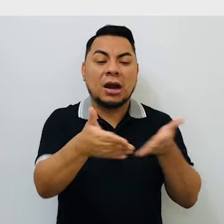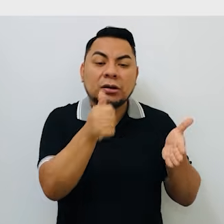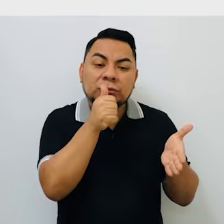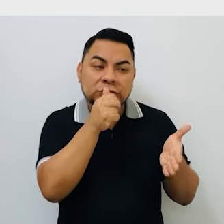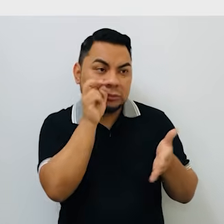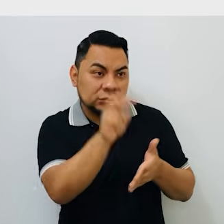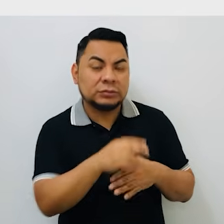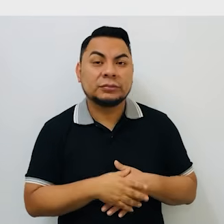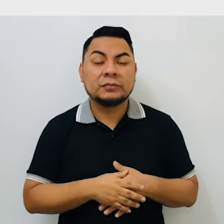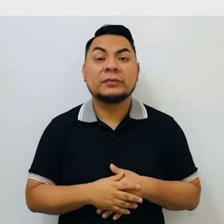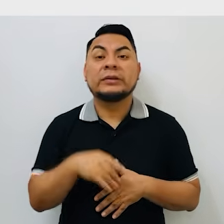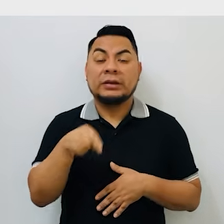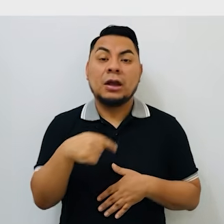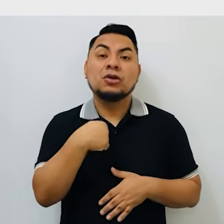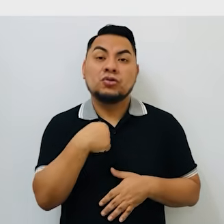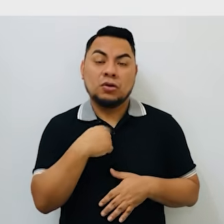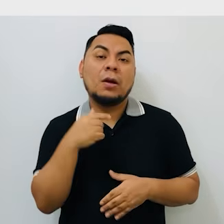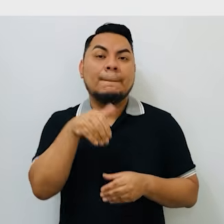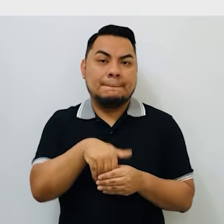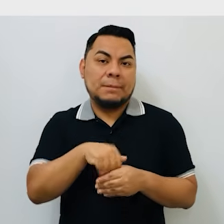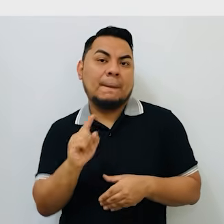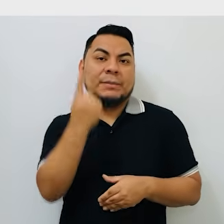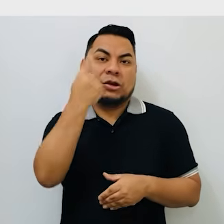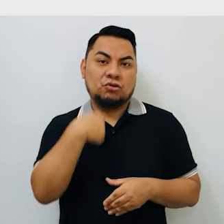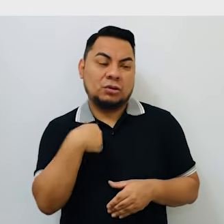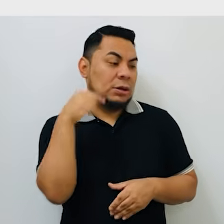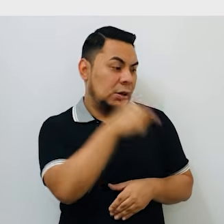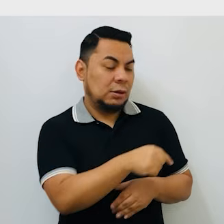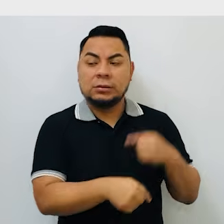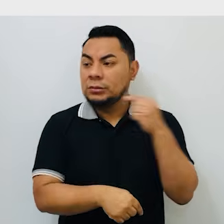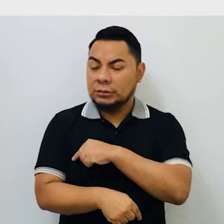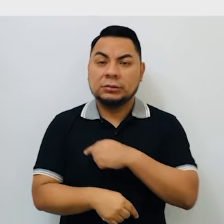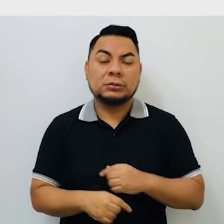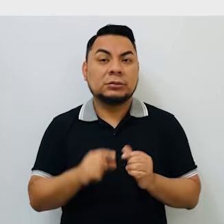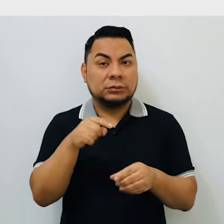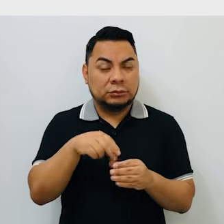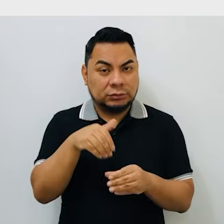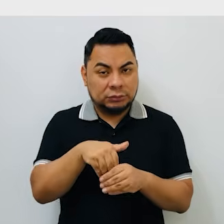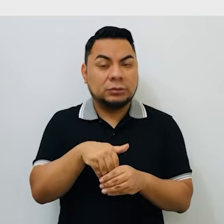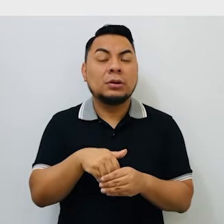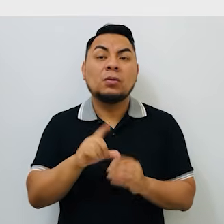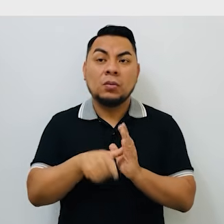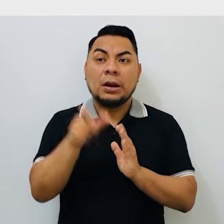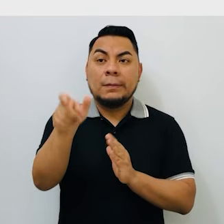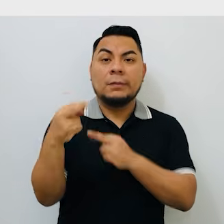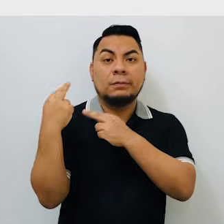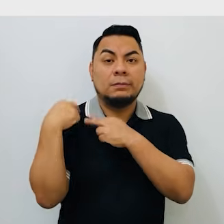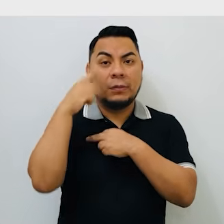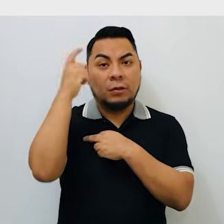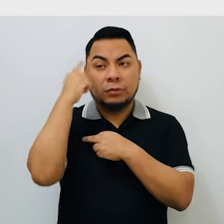las ánforas. Primero vota cada miembro de mesa, titular y suplente. Después votan las personeras y